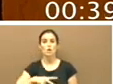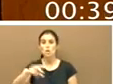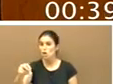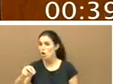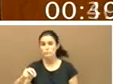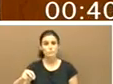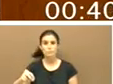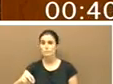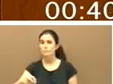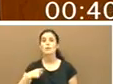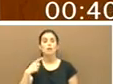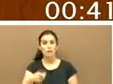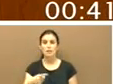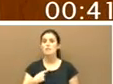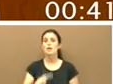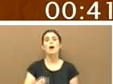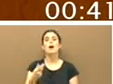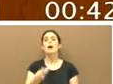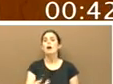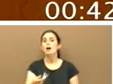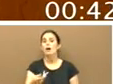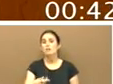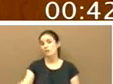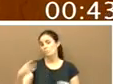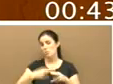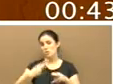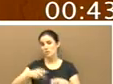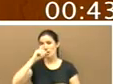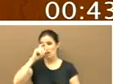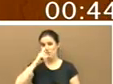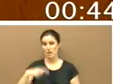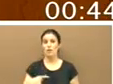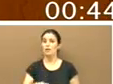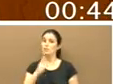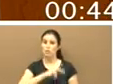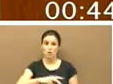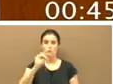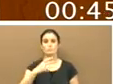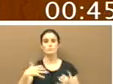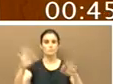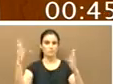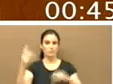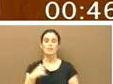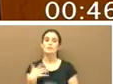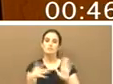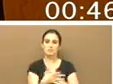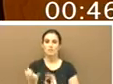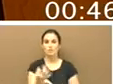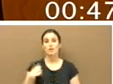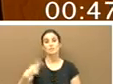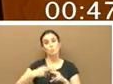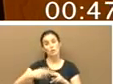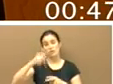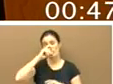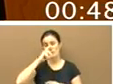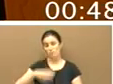es la vieja política de la tierra quemada, es acabar con la vieja política